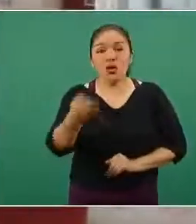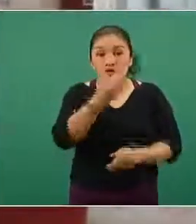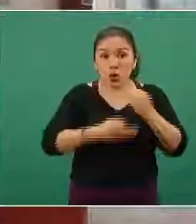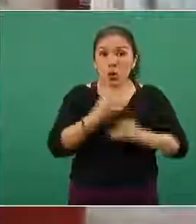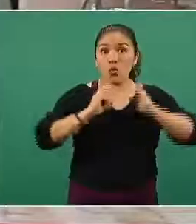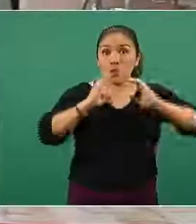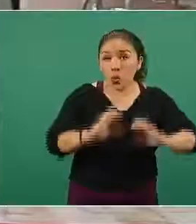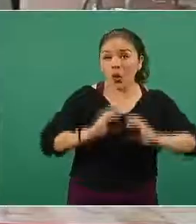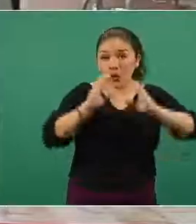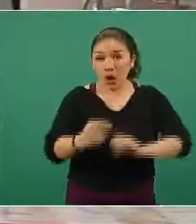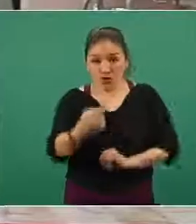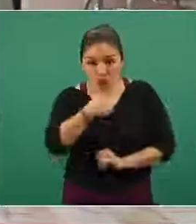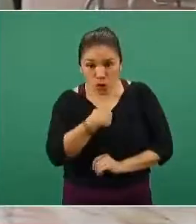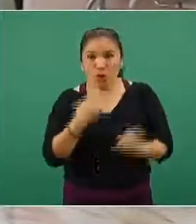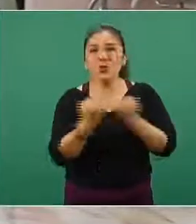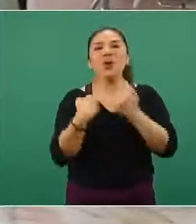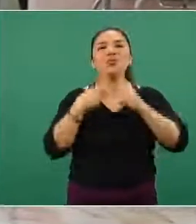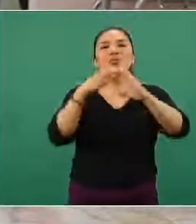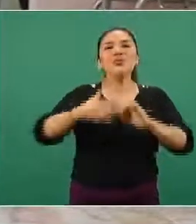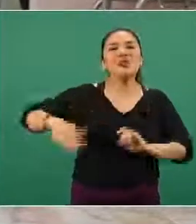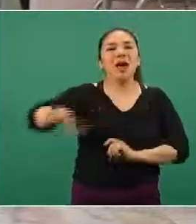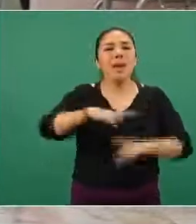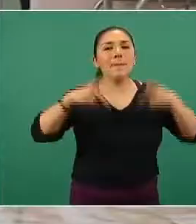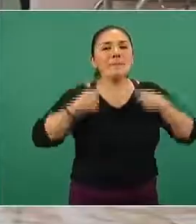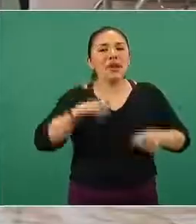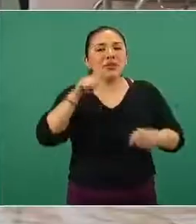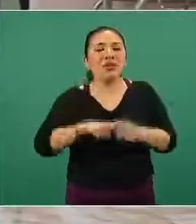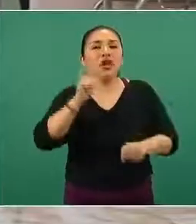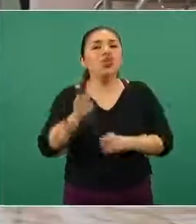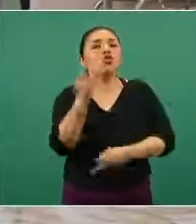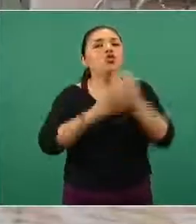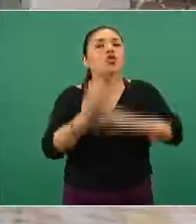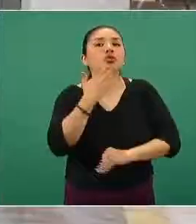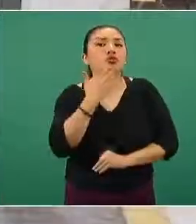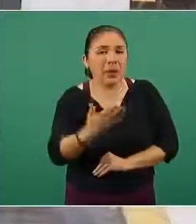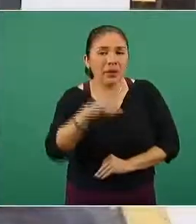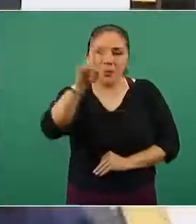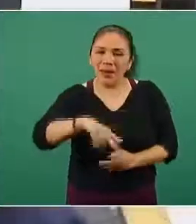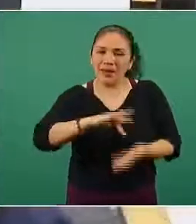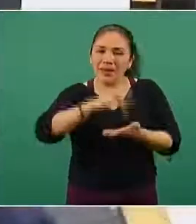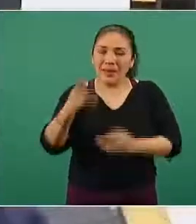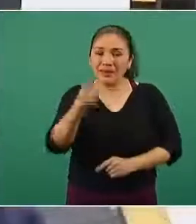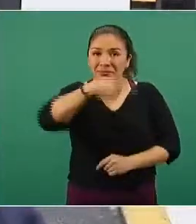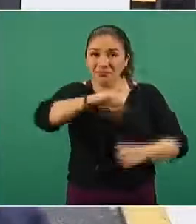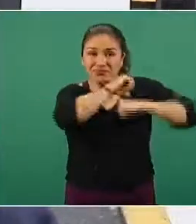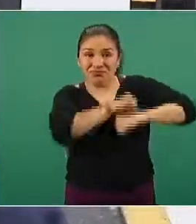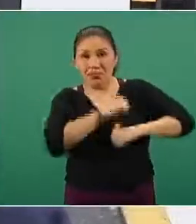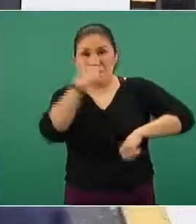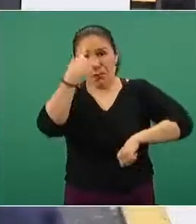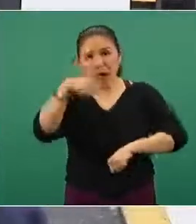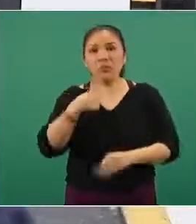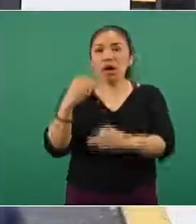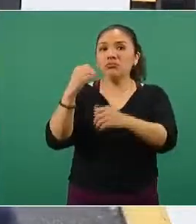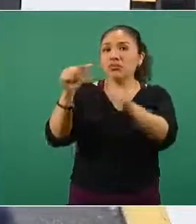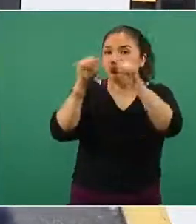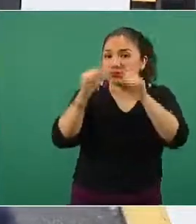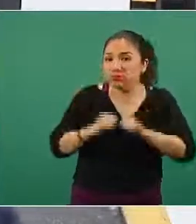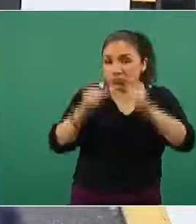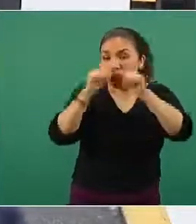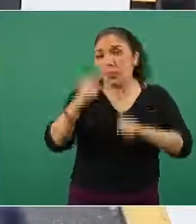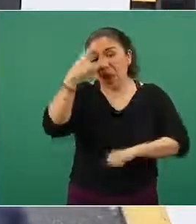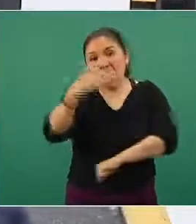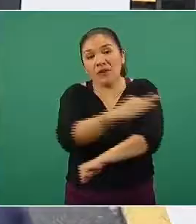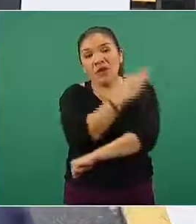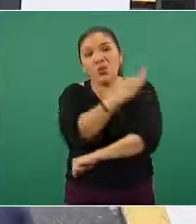bien, cuidarme yo es cuidar a todos, cuidarse de todos es todos estar bien. Agradezco a las autoridades que nos tomaron en cuenta para